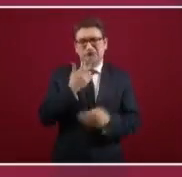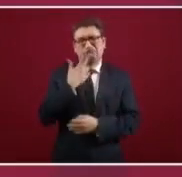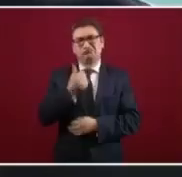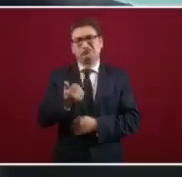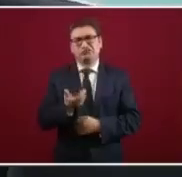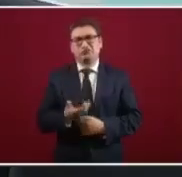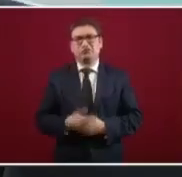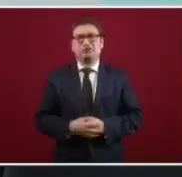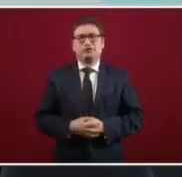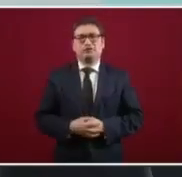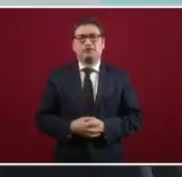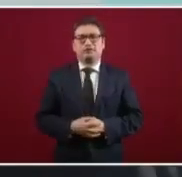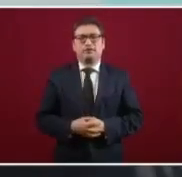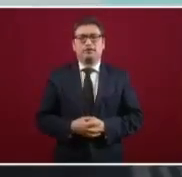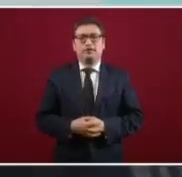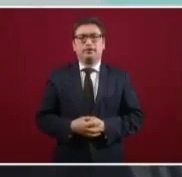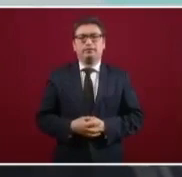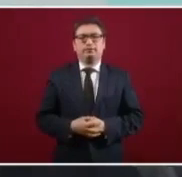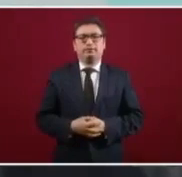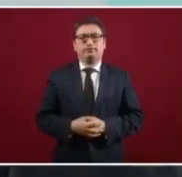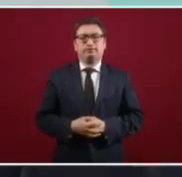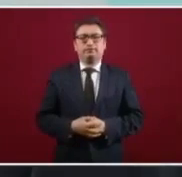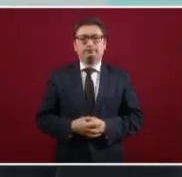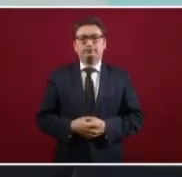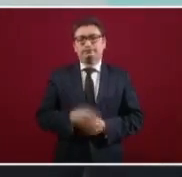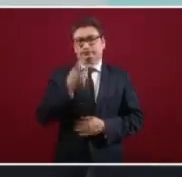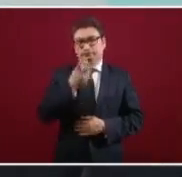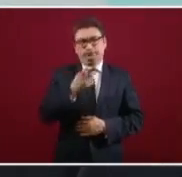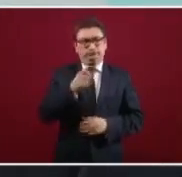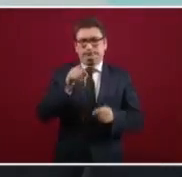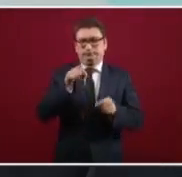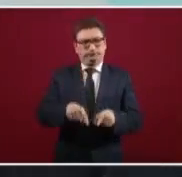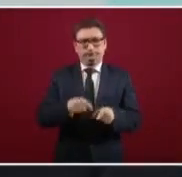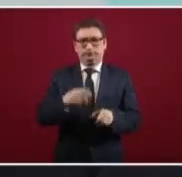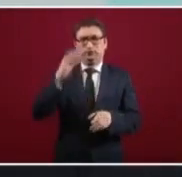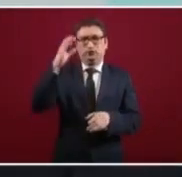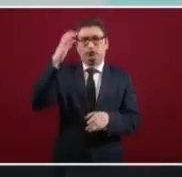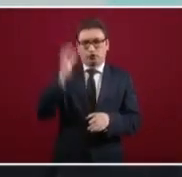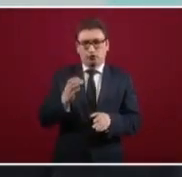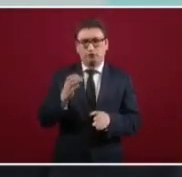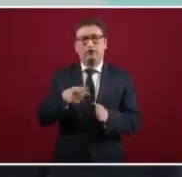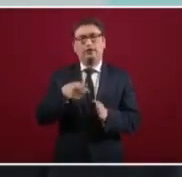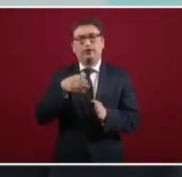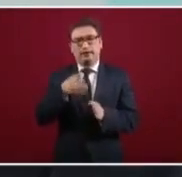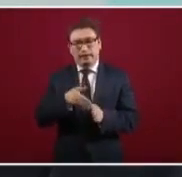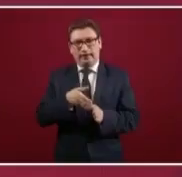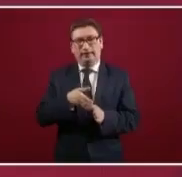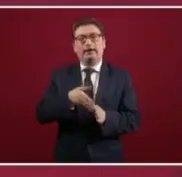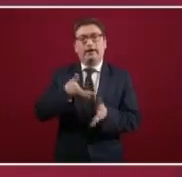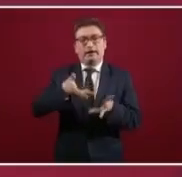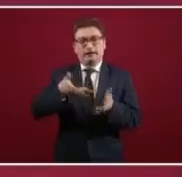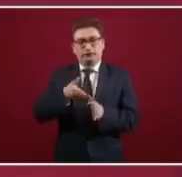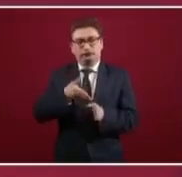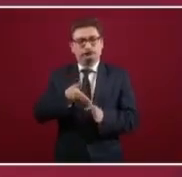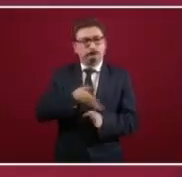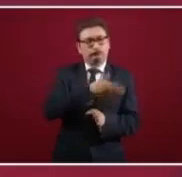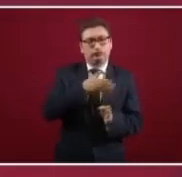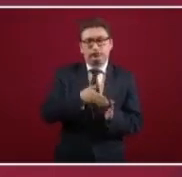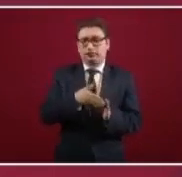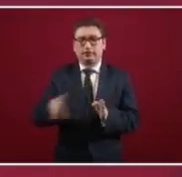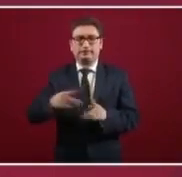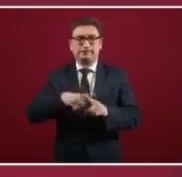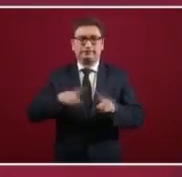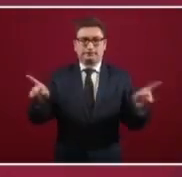y este hecho de culiacán sirvió para eso porque si hubiesen